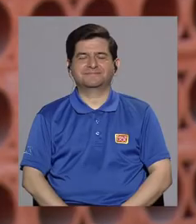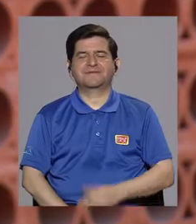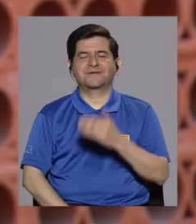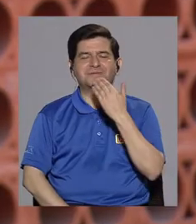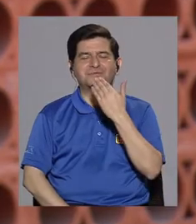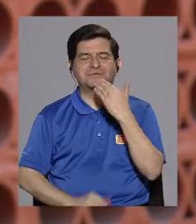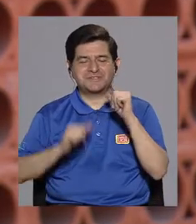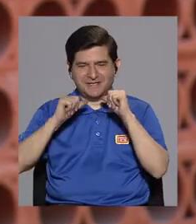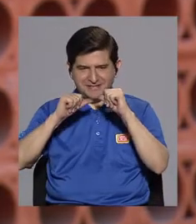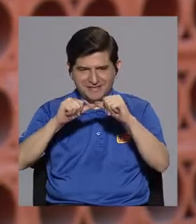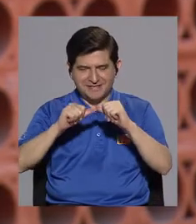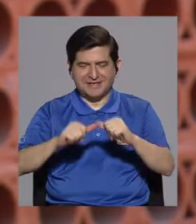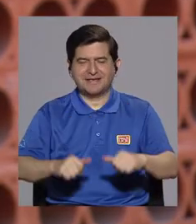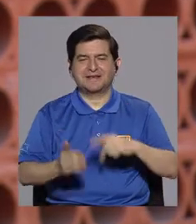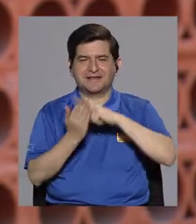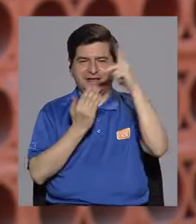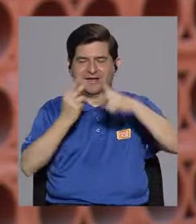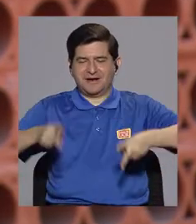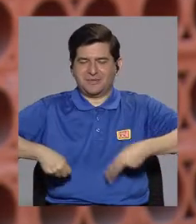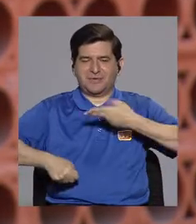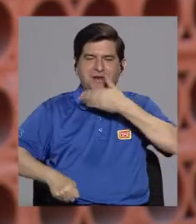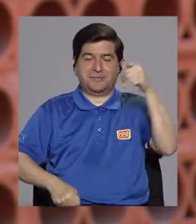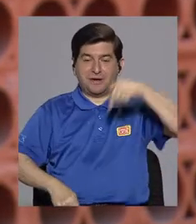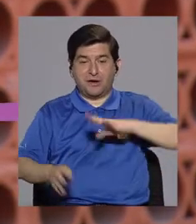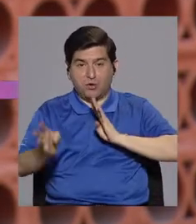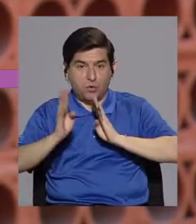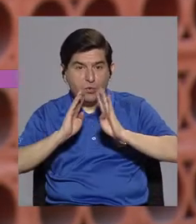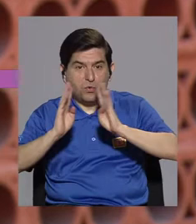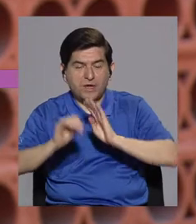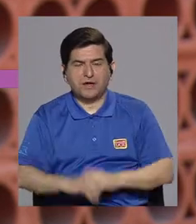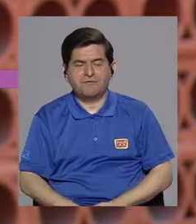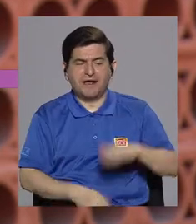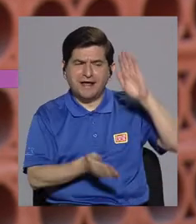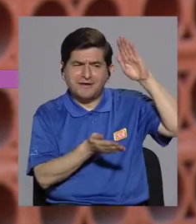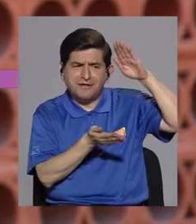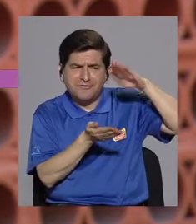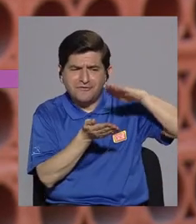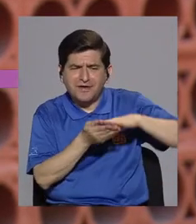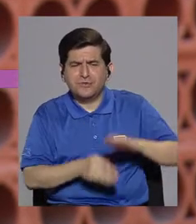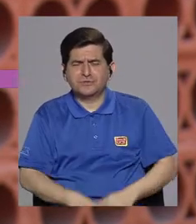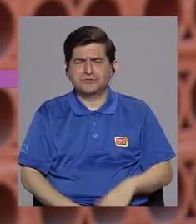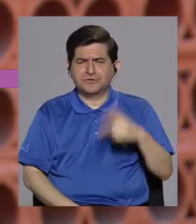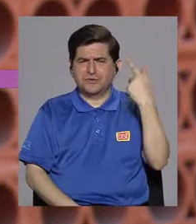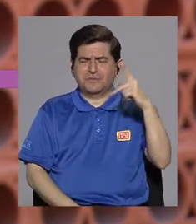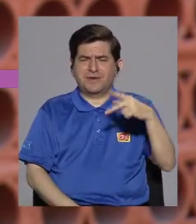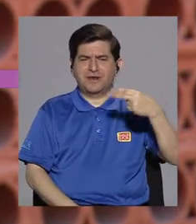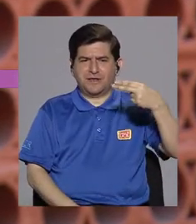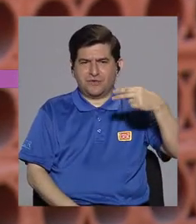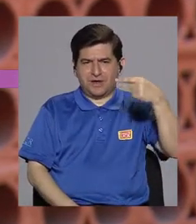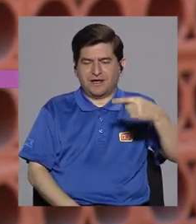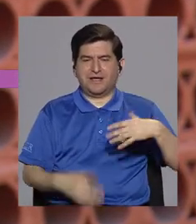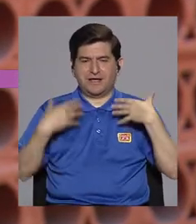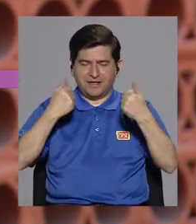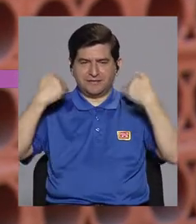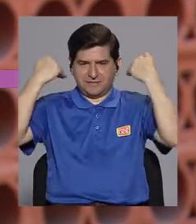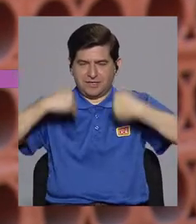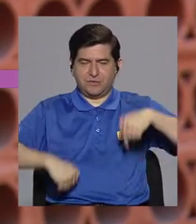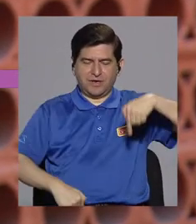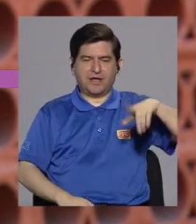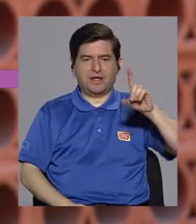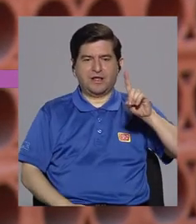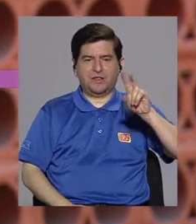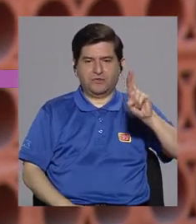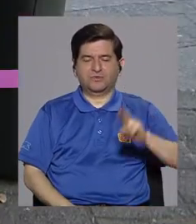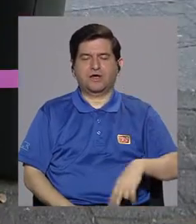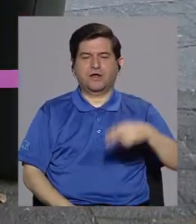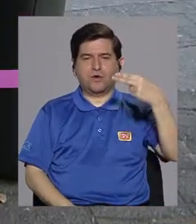Gracias por continuar con Vivir Mejor. Estamos conversando acerca de la reducción de riesgos de mercurio en la salud humana. Estamos con el doctor